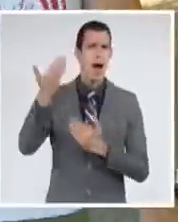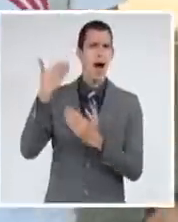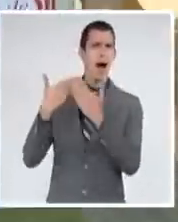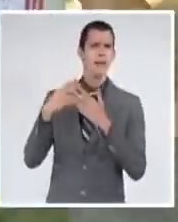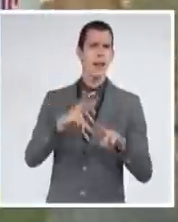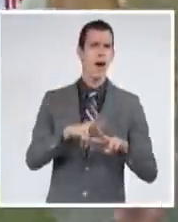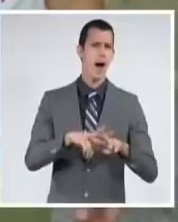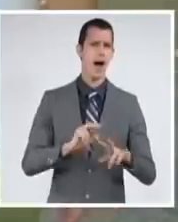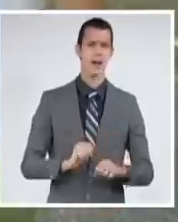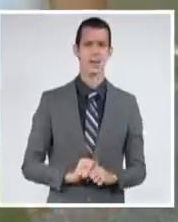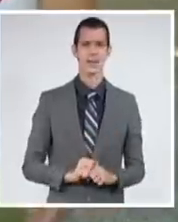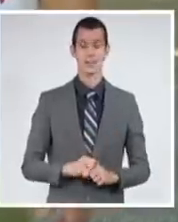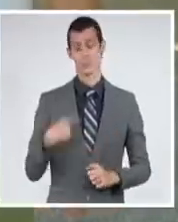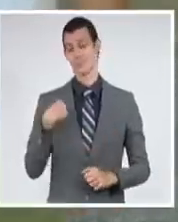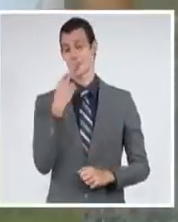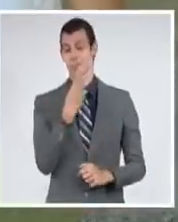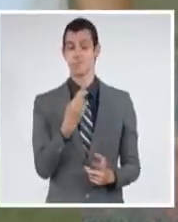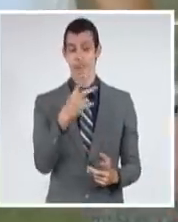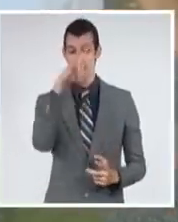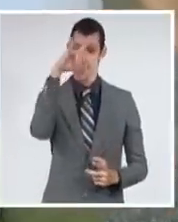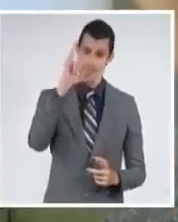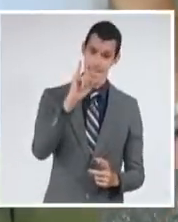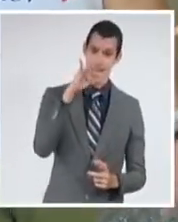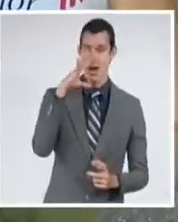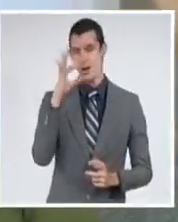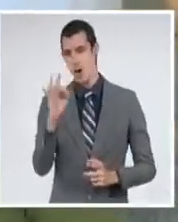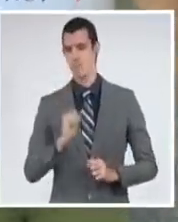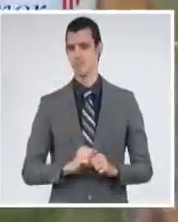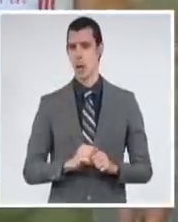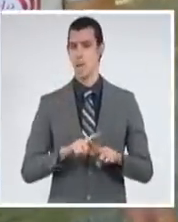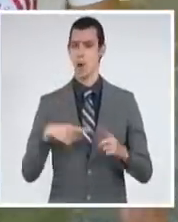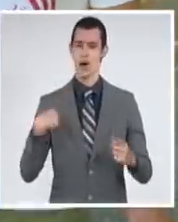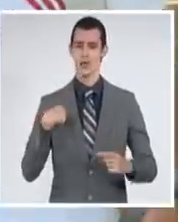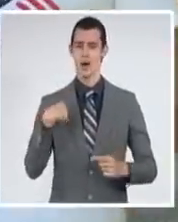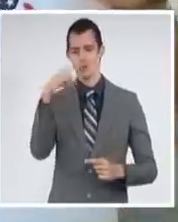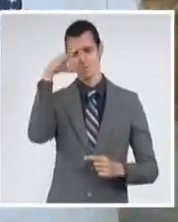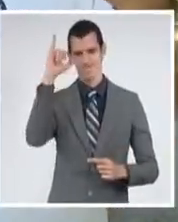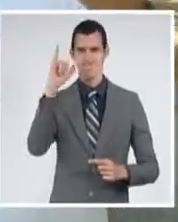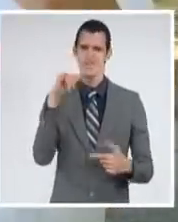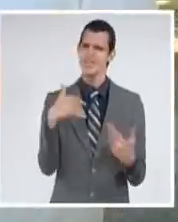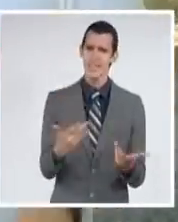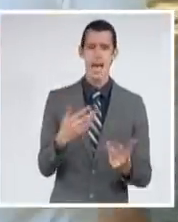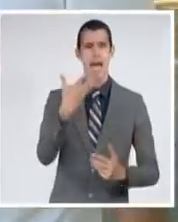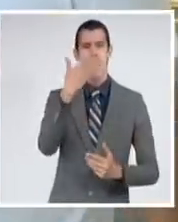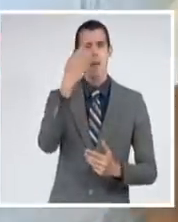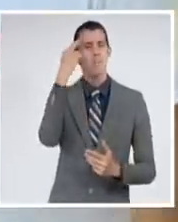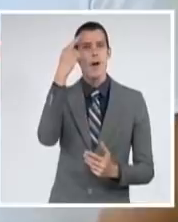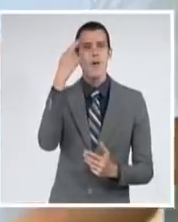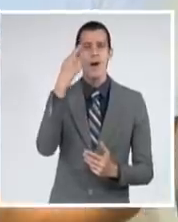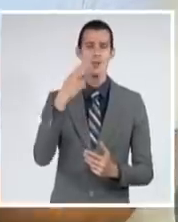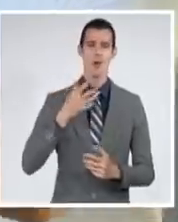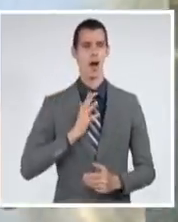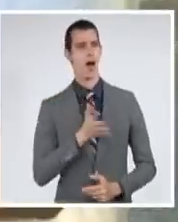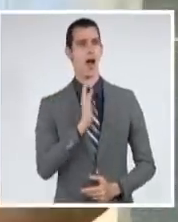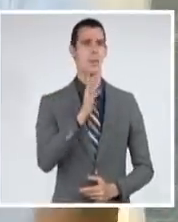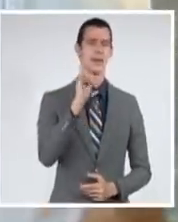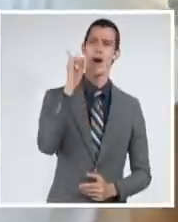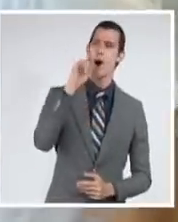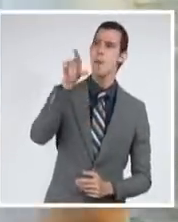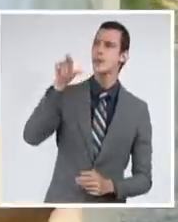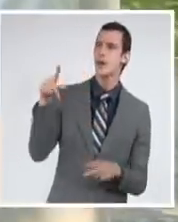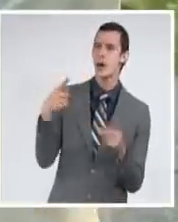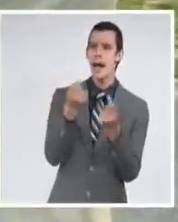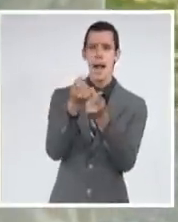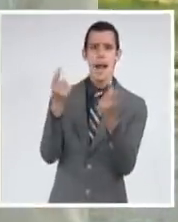Digo sí porque La Habana, caminar por las calles, oír el ruido de los vecinos, la gente